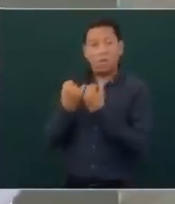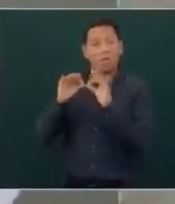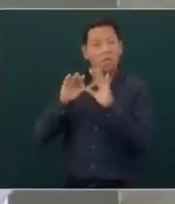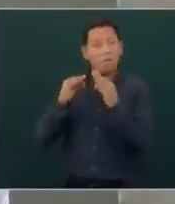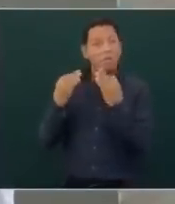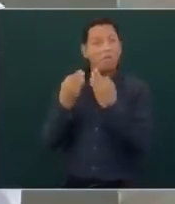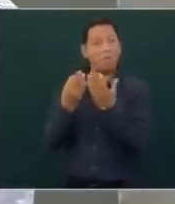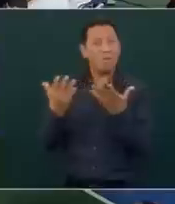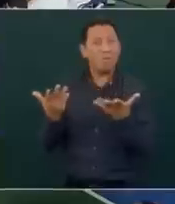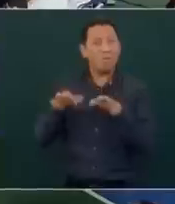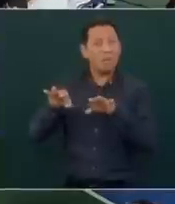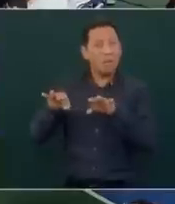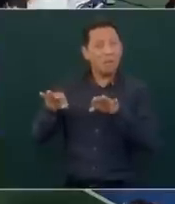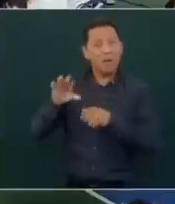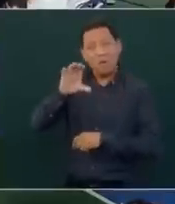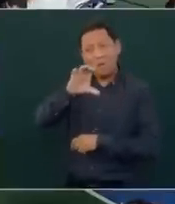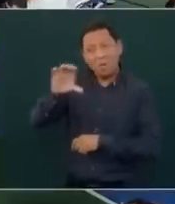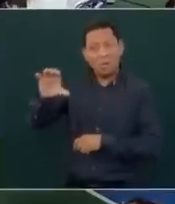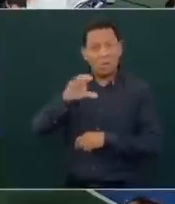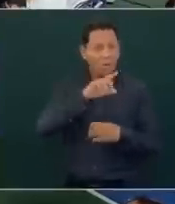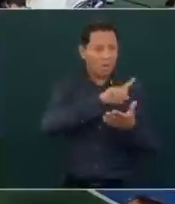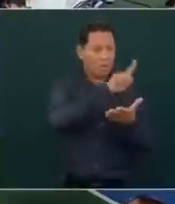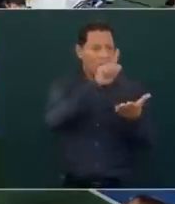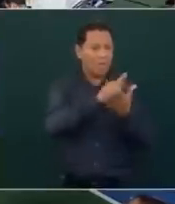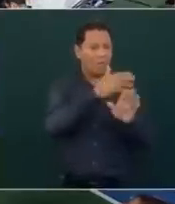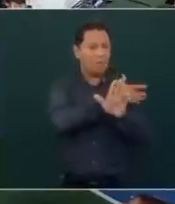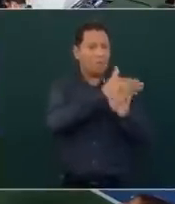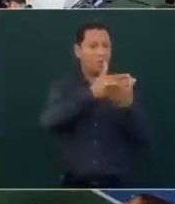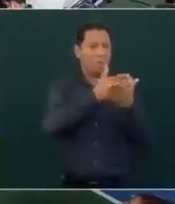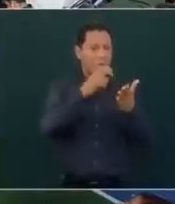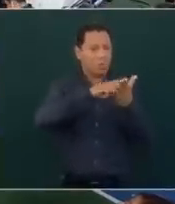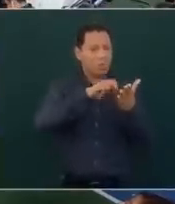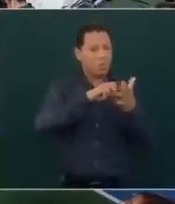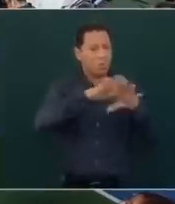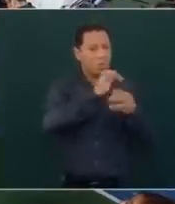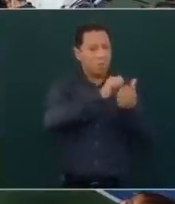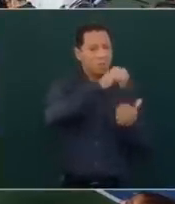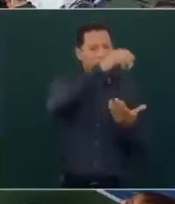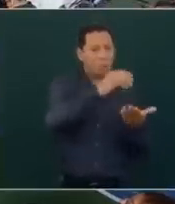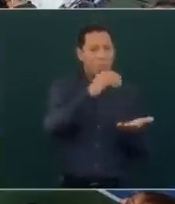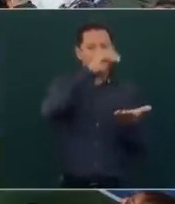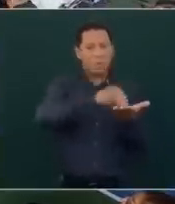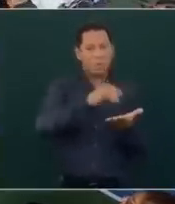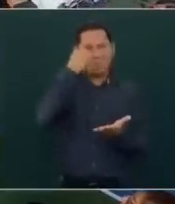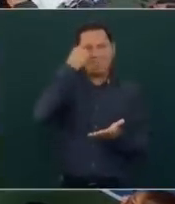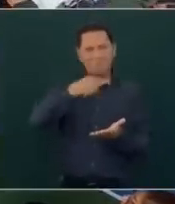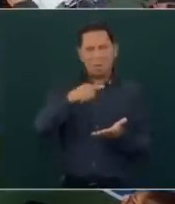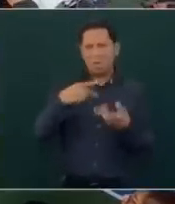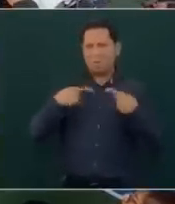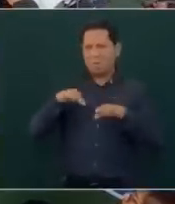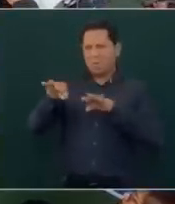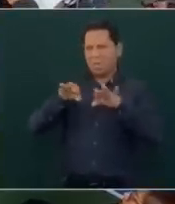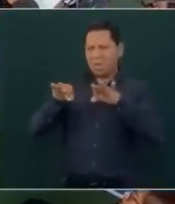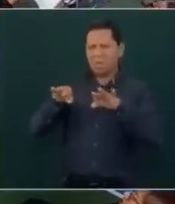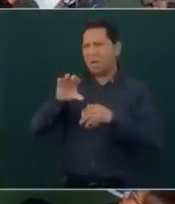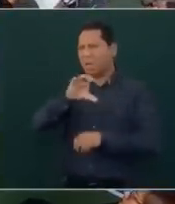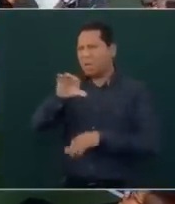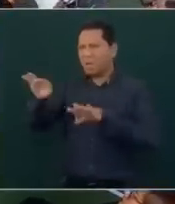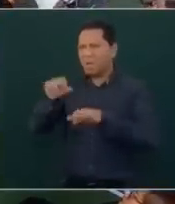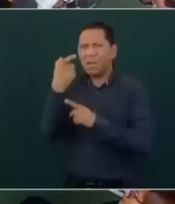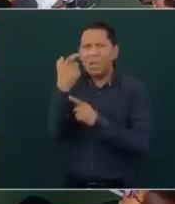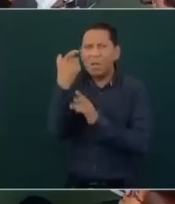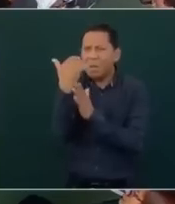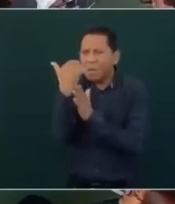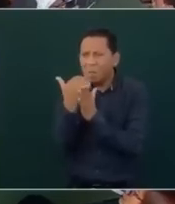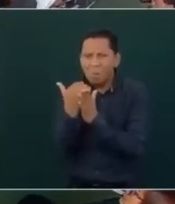Todas las reformas fueron para congelar los aumentos salariales, para